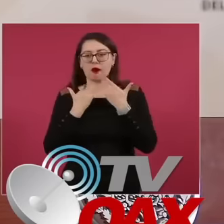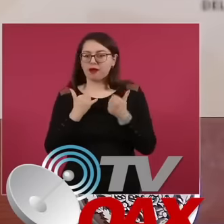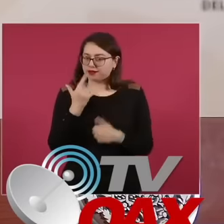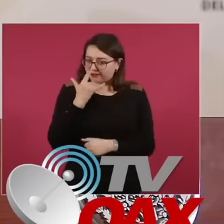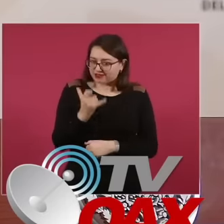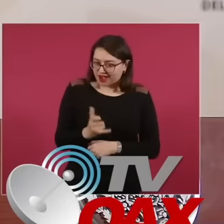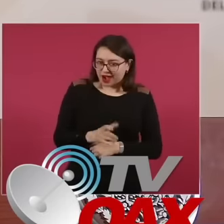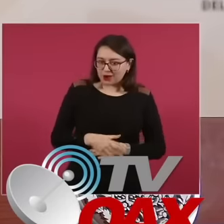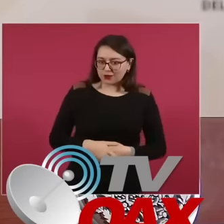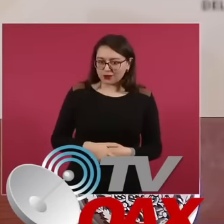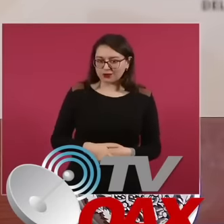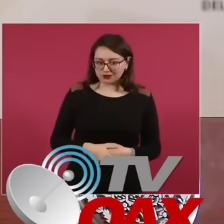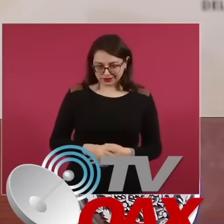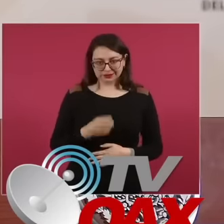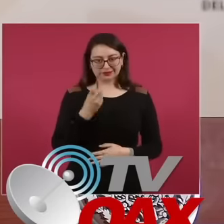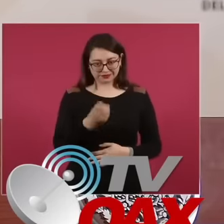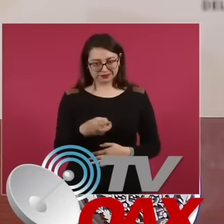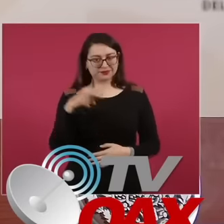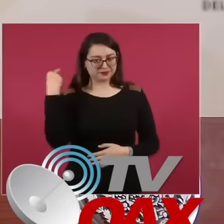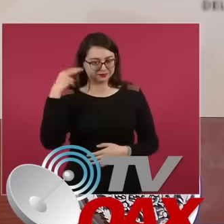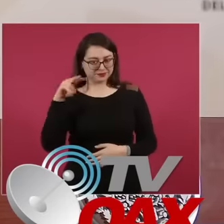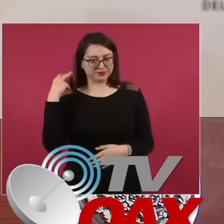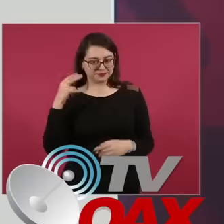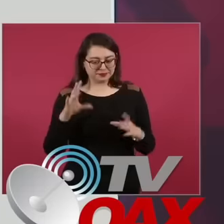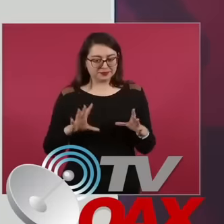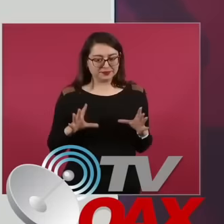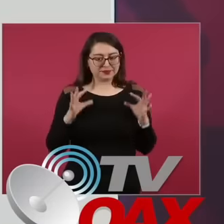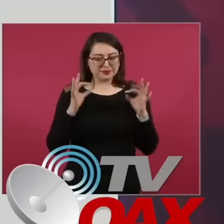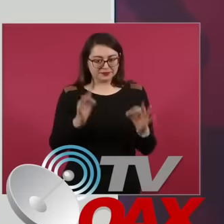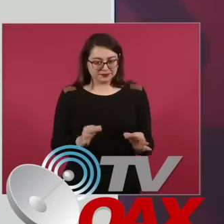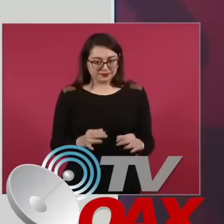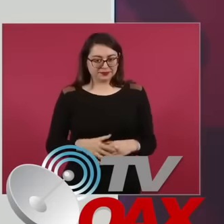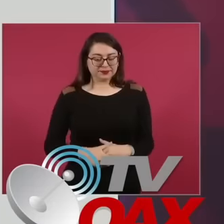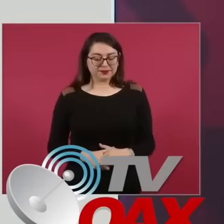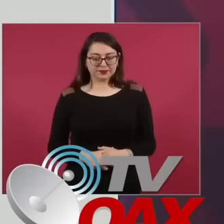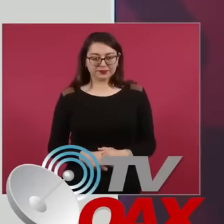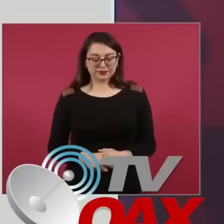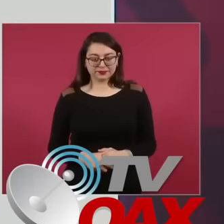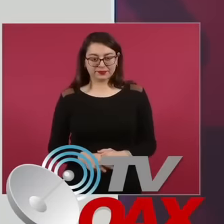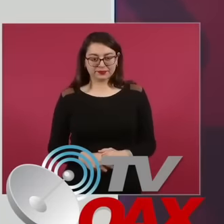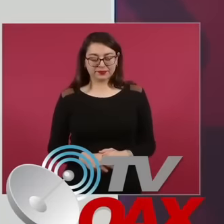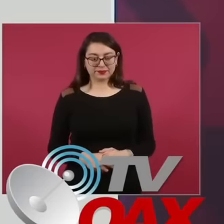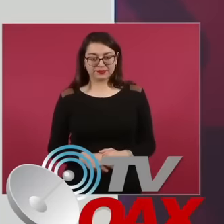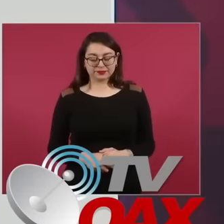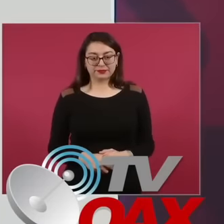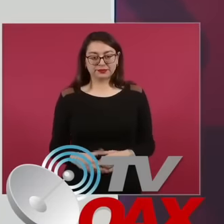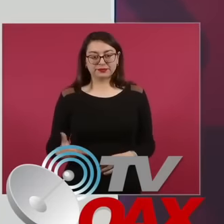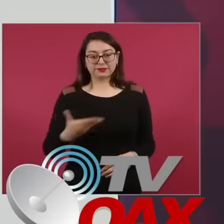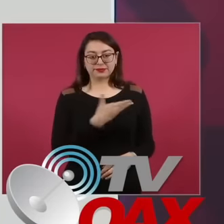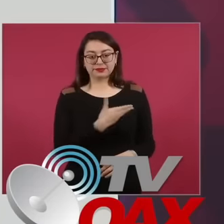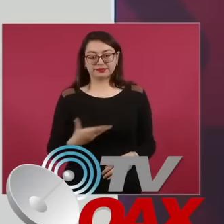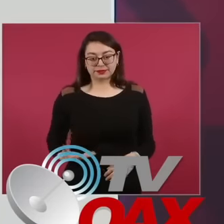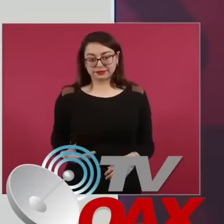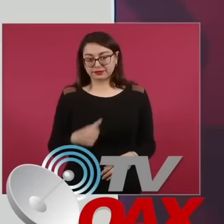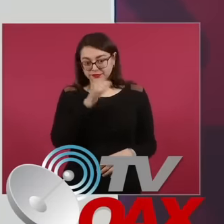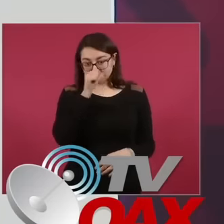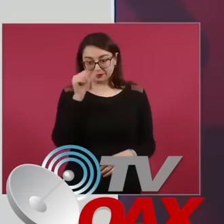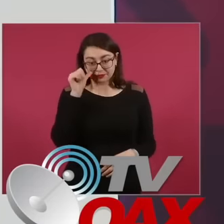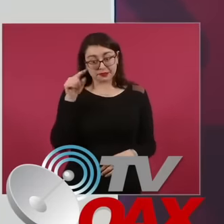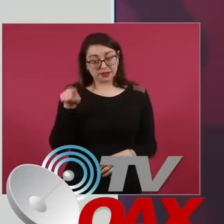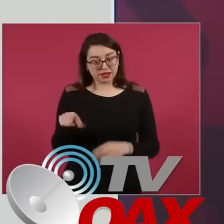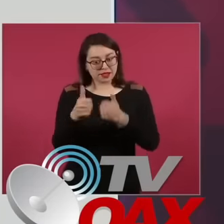Entonces, eso en Veracruz, porque el presidente Juárez se protegió en